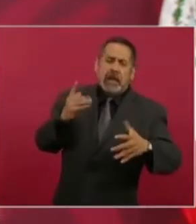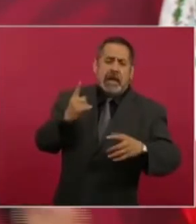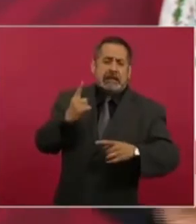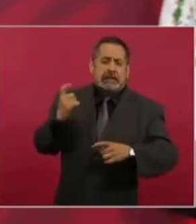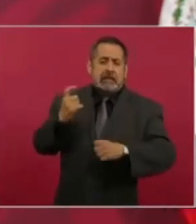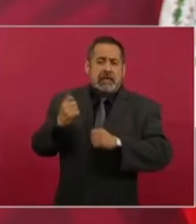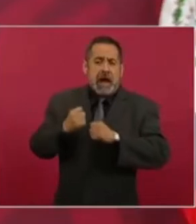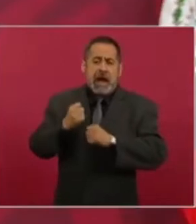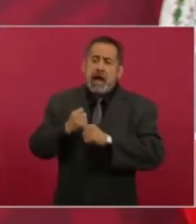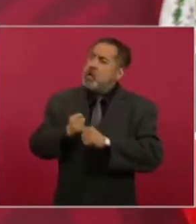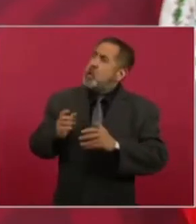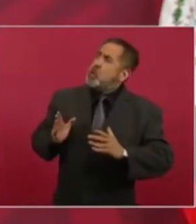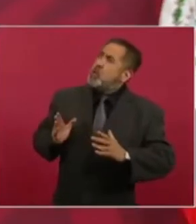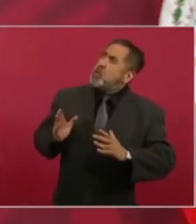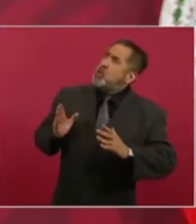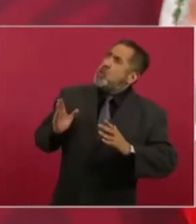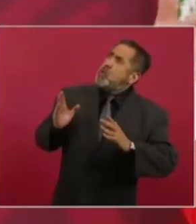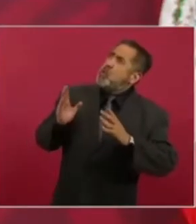Entonces,